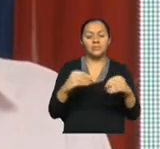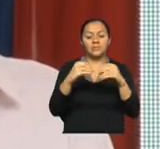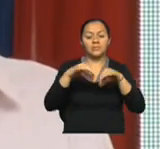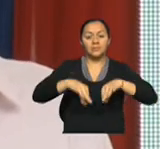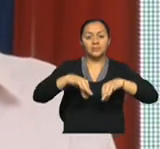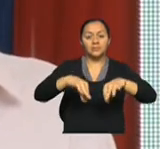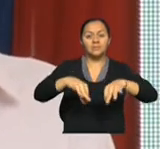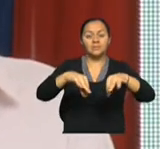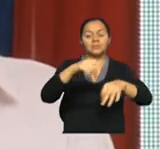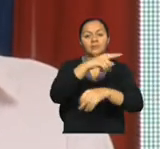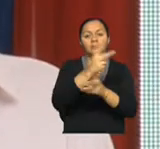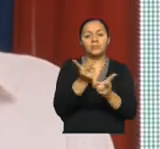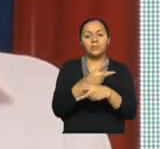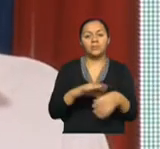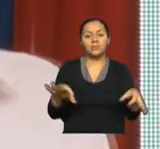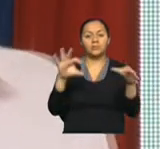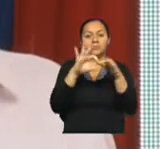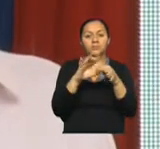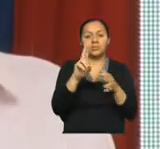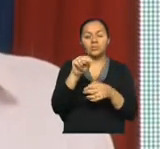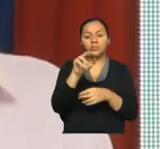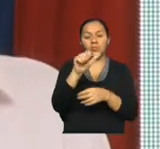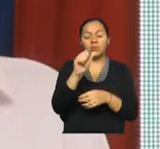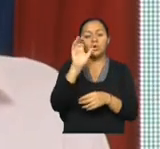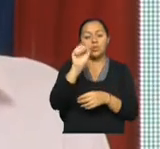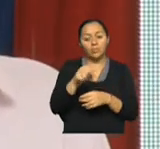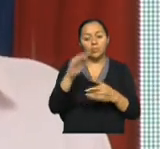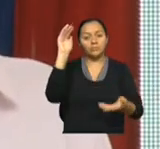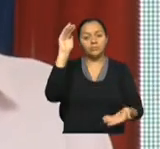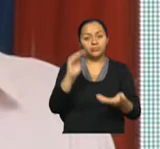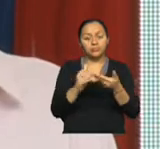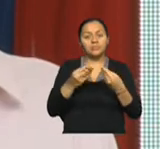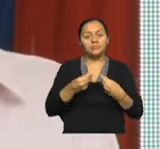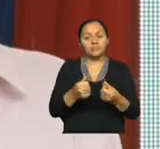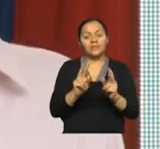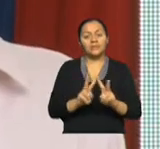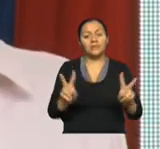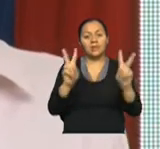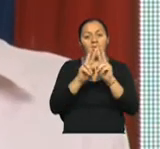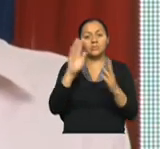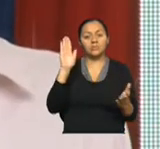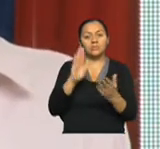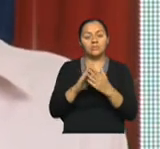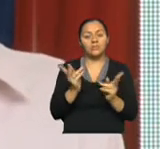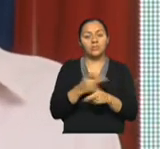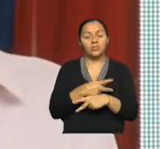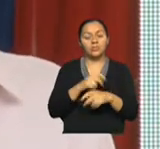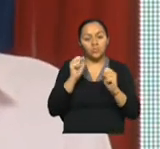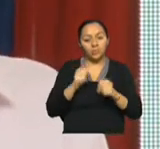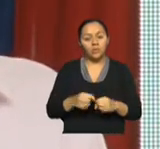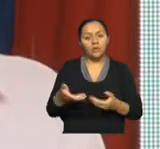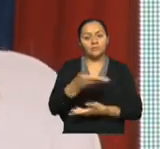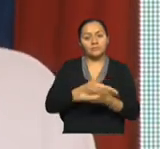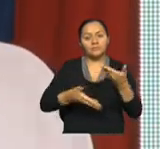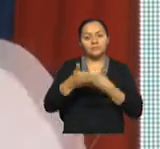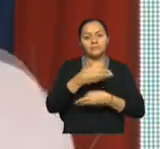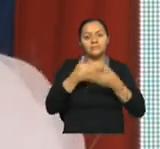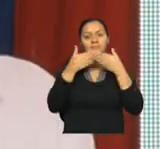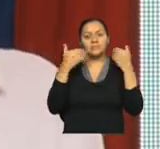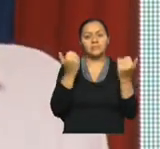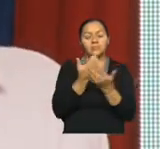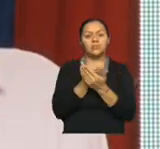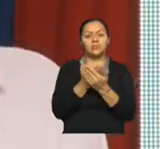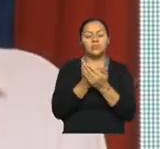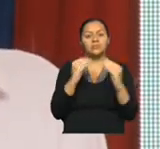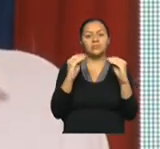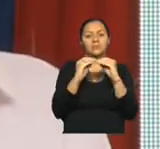semillas y productos en alianza con la UNA, para lograr reducir los costos de producción y de esa manera comercializar y mejorar la economía y